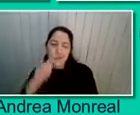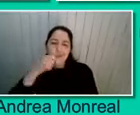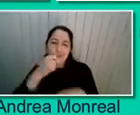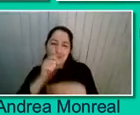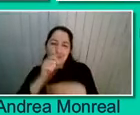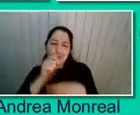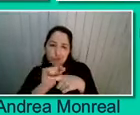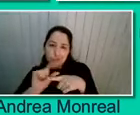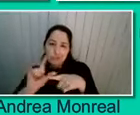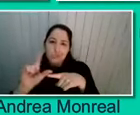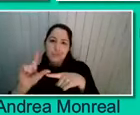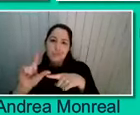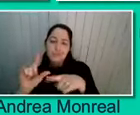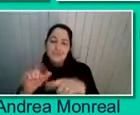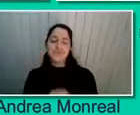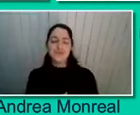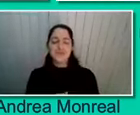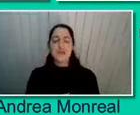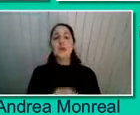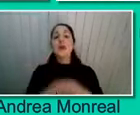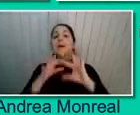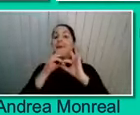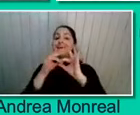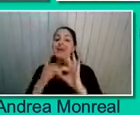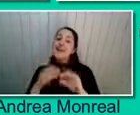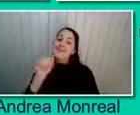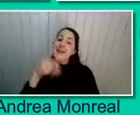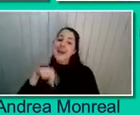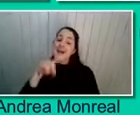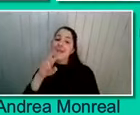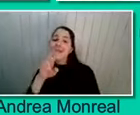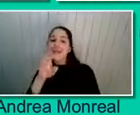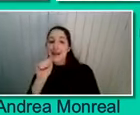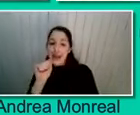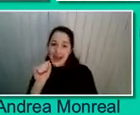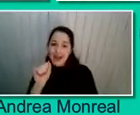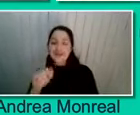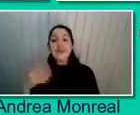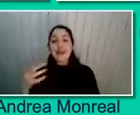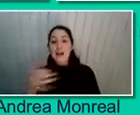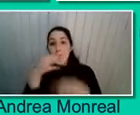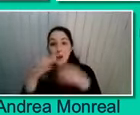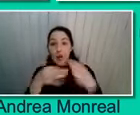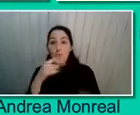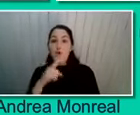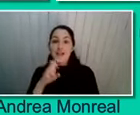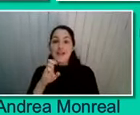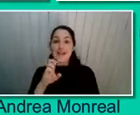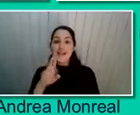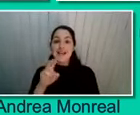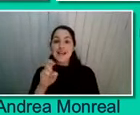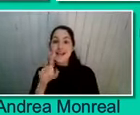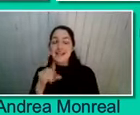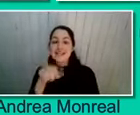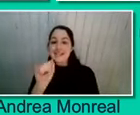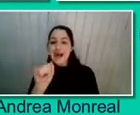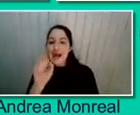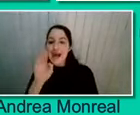Gracias, Andrea. Comentar también que Teresa Báez nos saluda, Teresa Báez Maureira, y la felicita por el trabajo